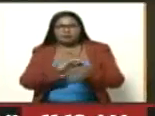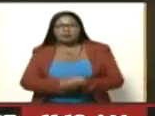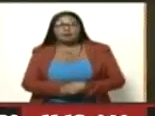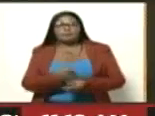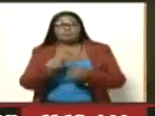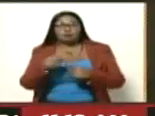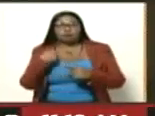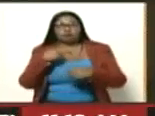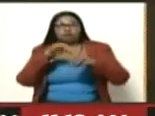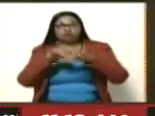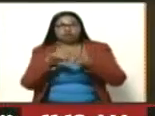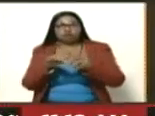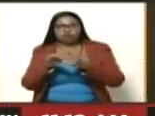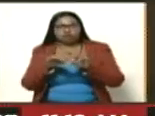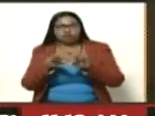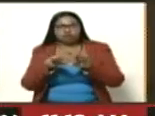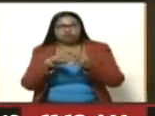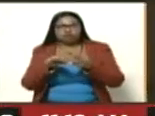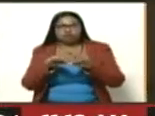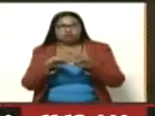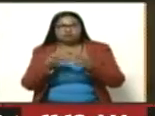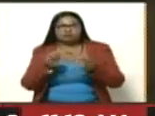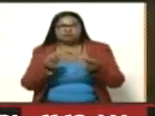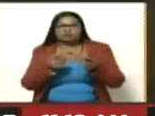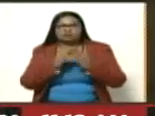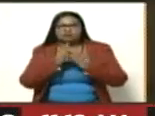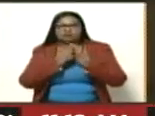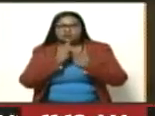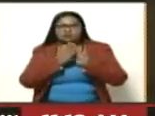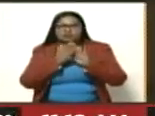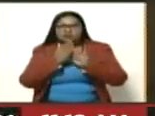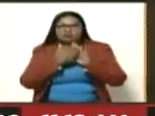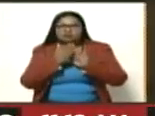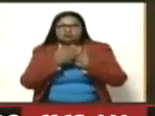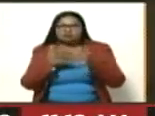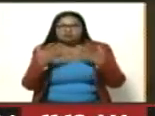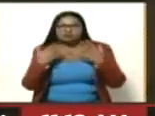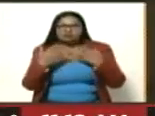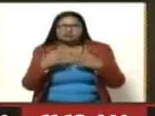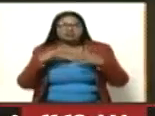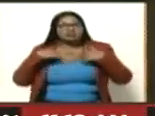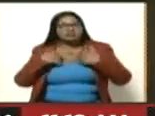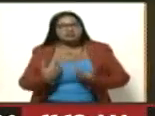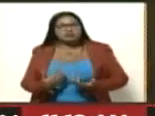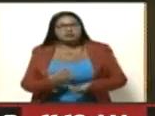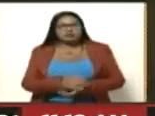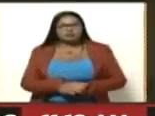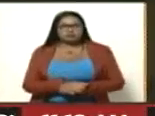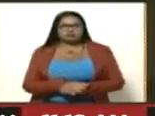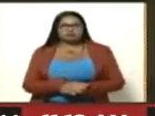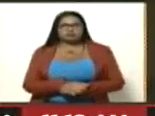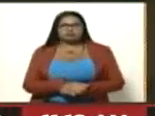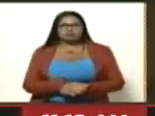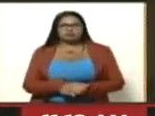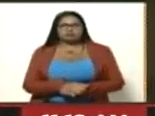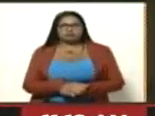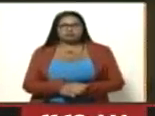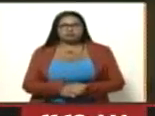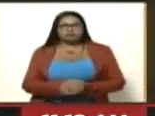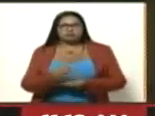teclado, a veces los dedos le ardían a uno. La llamarada de Ezequiel